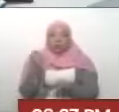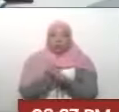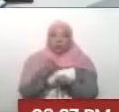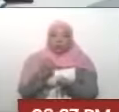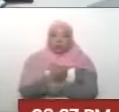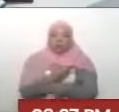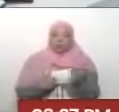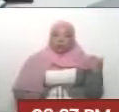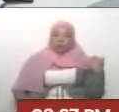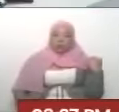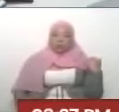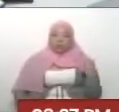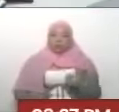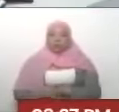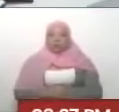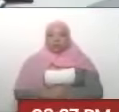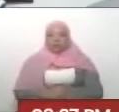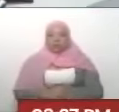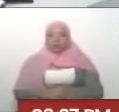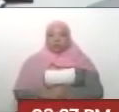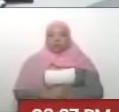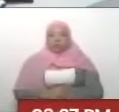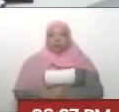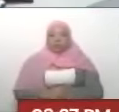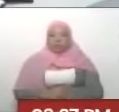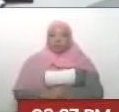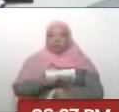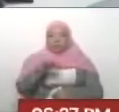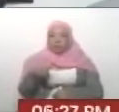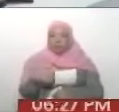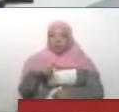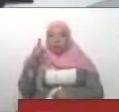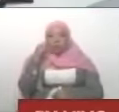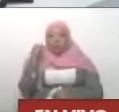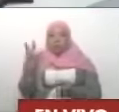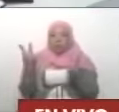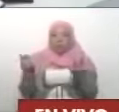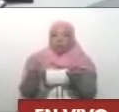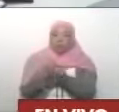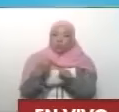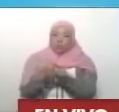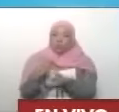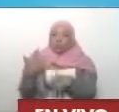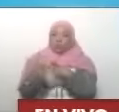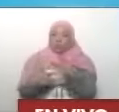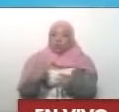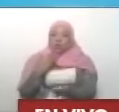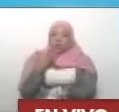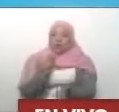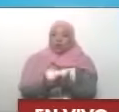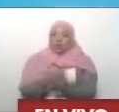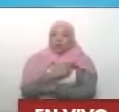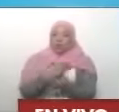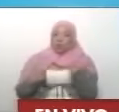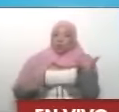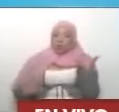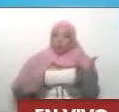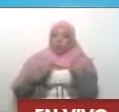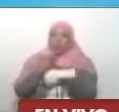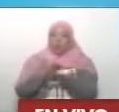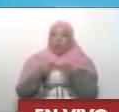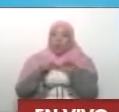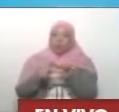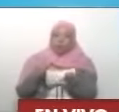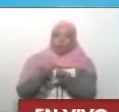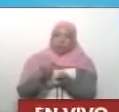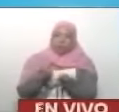presidente. Es lo que no han logrado, en el caso nuestro, desmontar. Y ahí de nuevo yo quiero agradecerle a usted que le haya dado continuidad